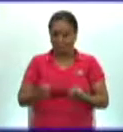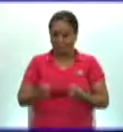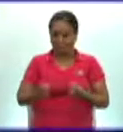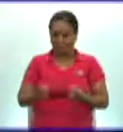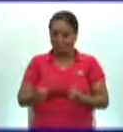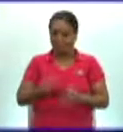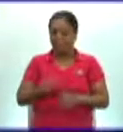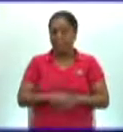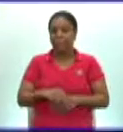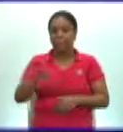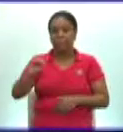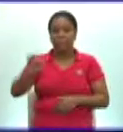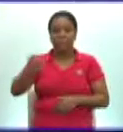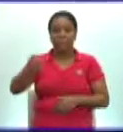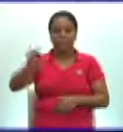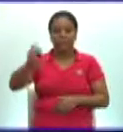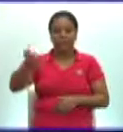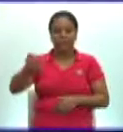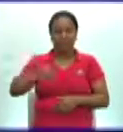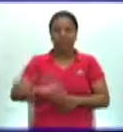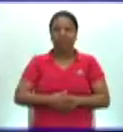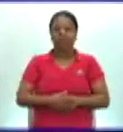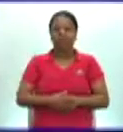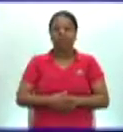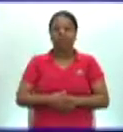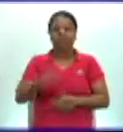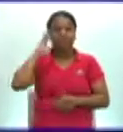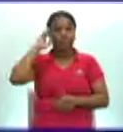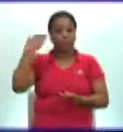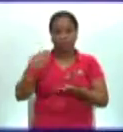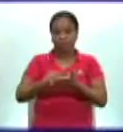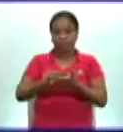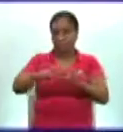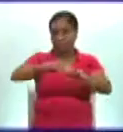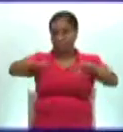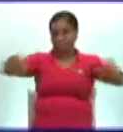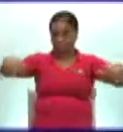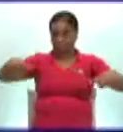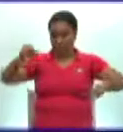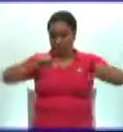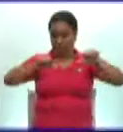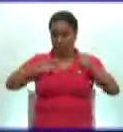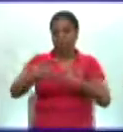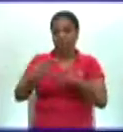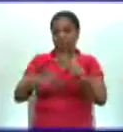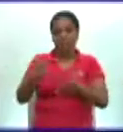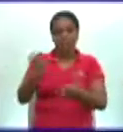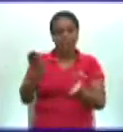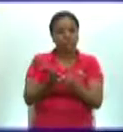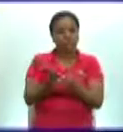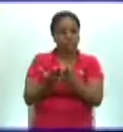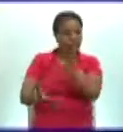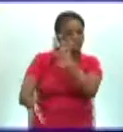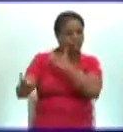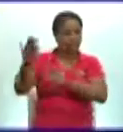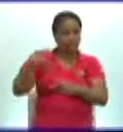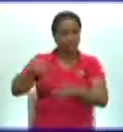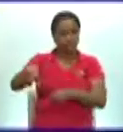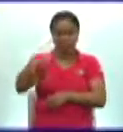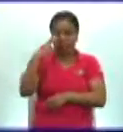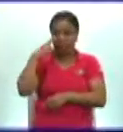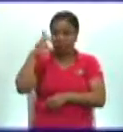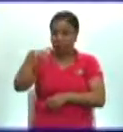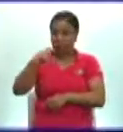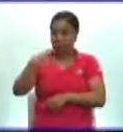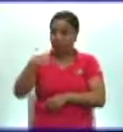Si recuerdan, en la práctica de laboratorio que realizamos en anteriores clases, ustedes vieron cuando